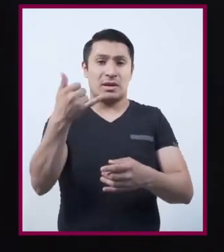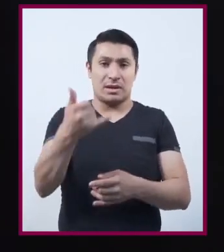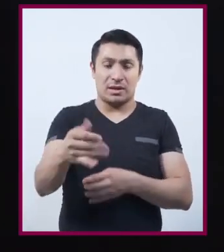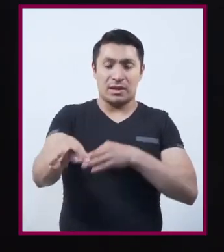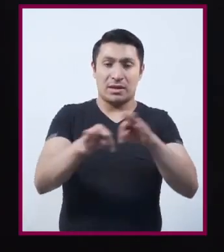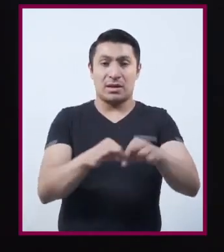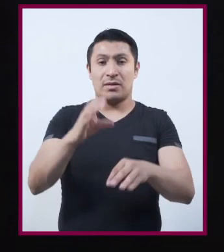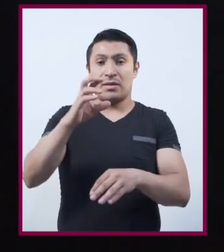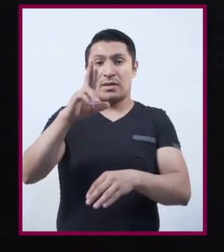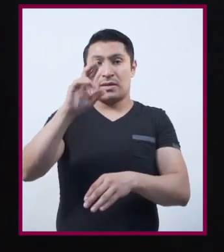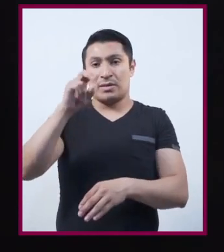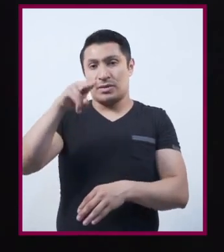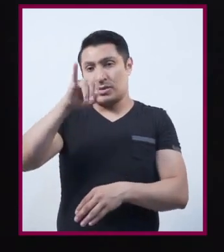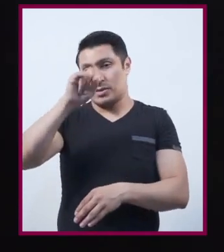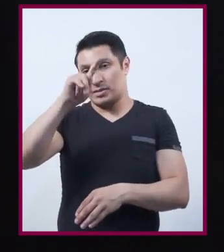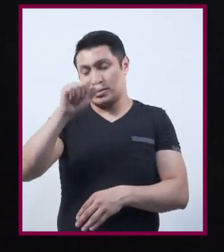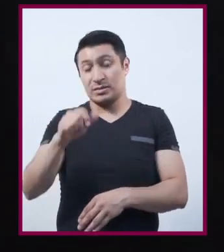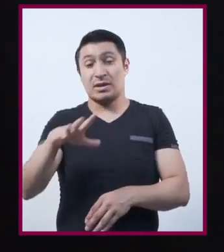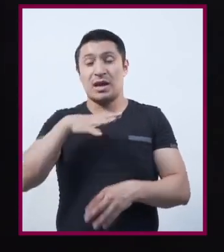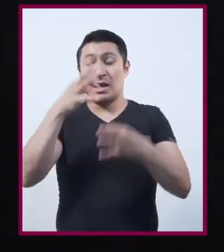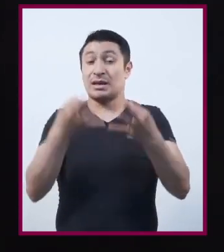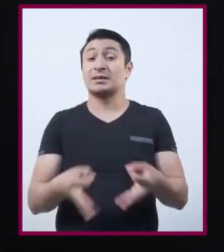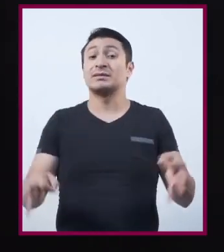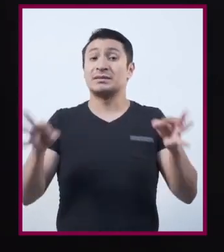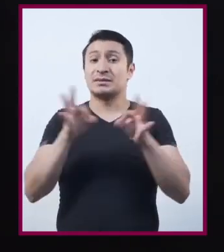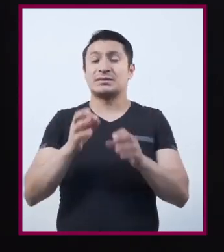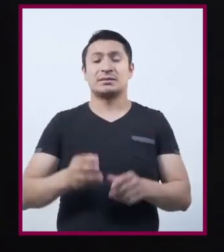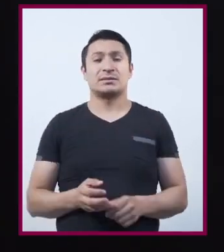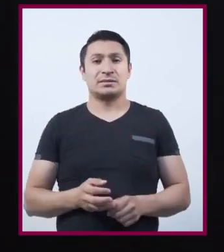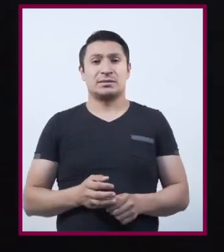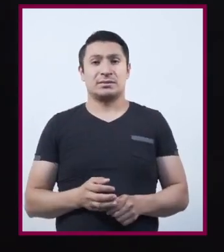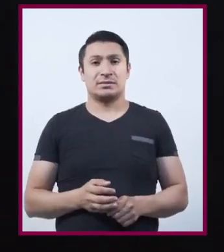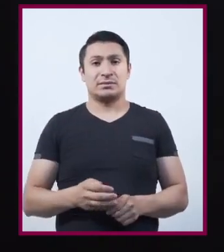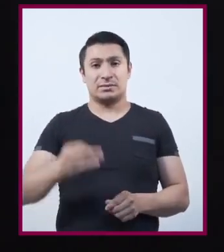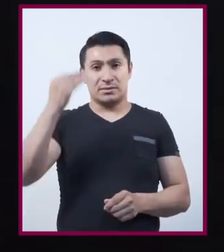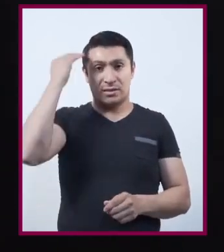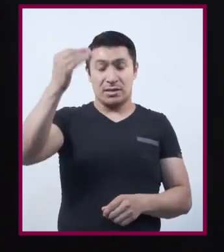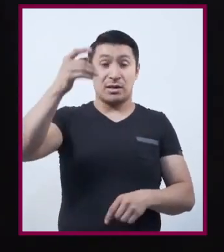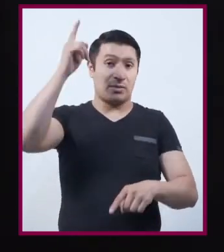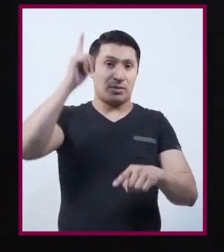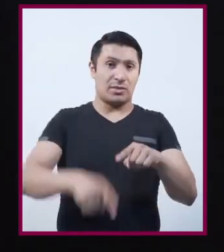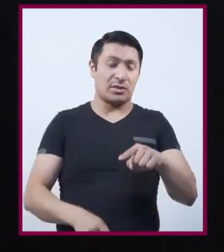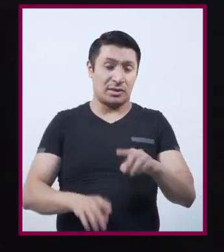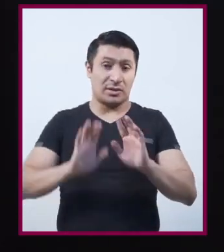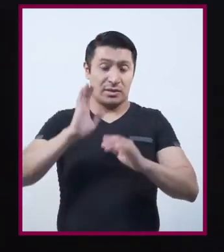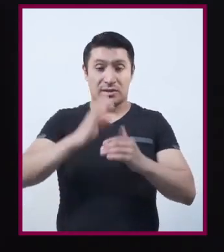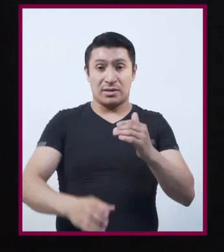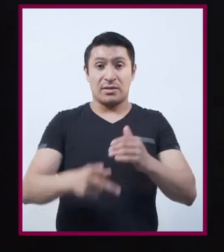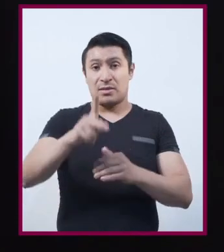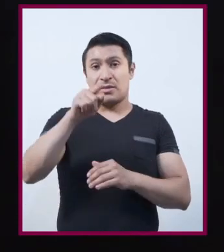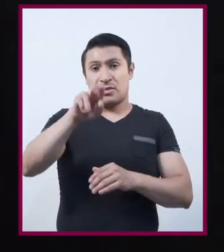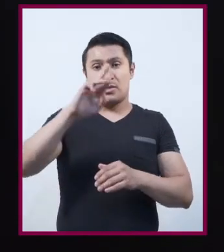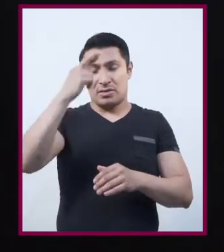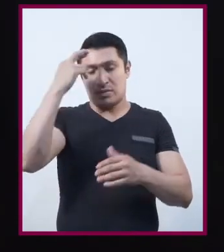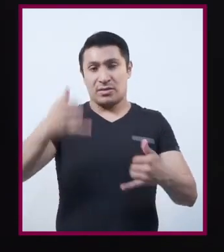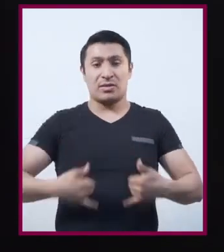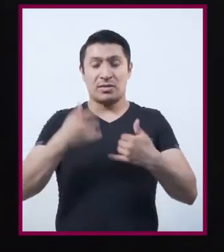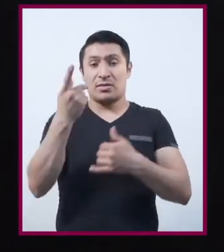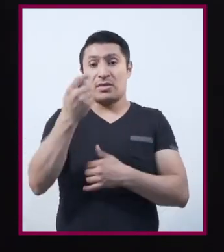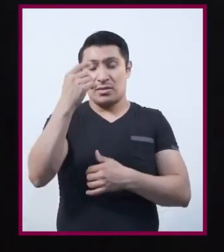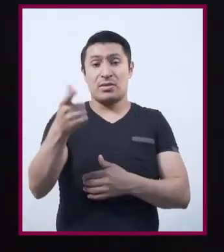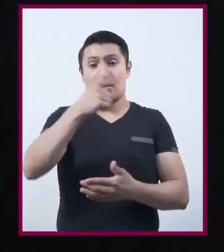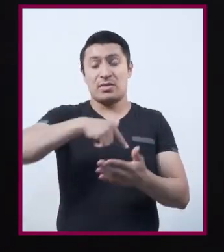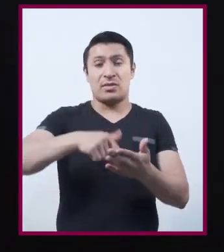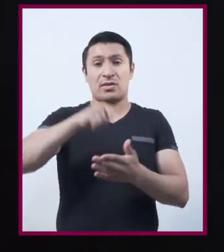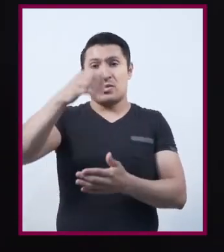la labor de las y los cronistas, como hemos visto, resulta fundamental. El tiempo se nos ha ido, pero recuerda que Jóvenes en